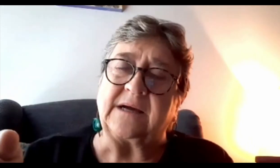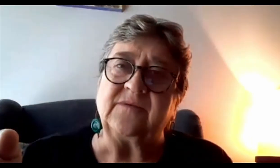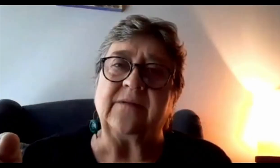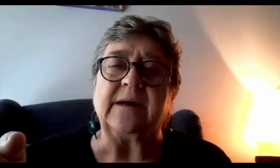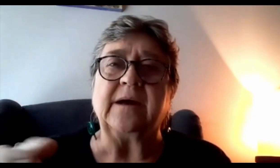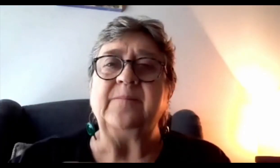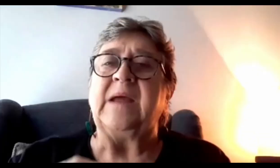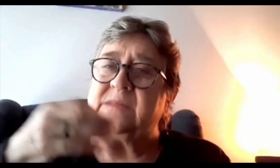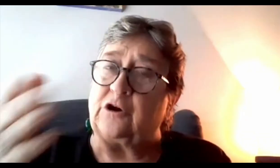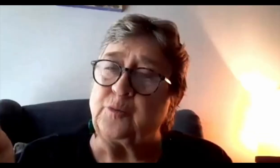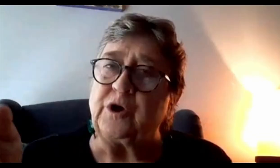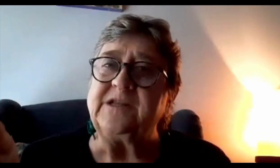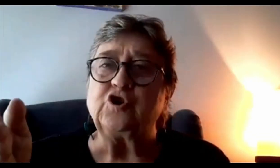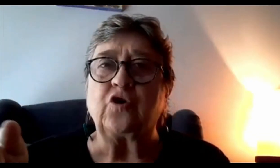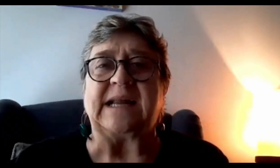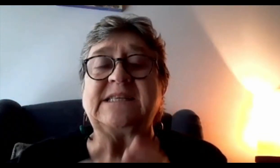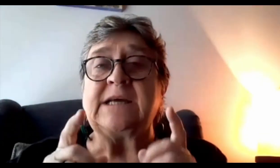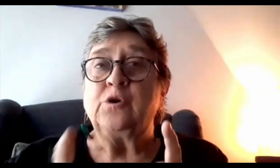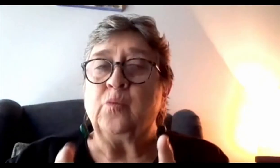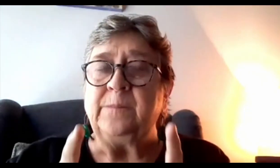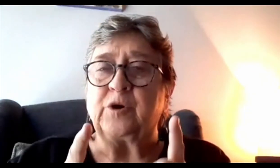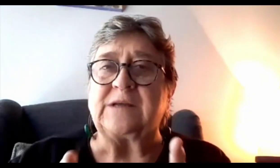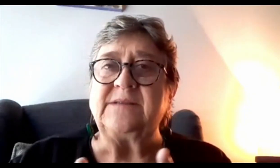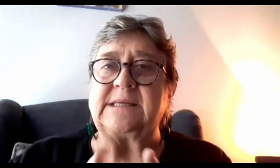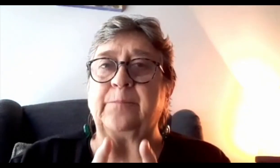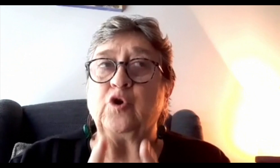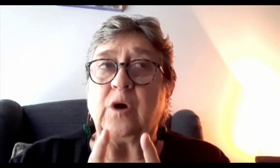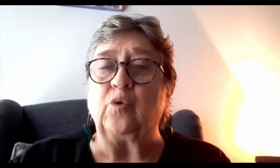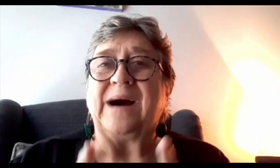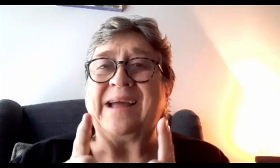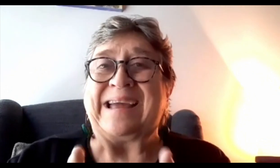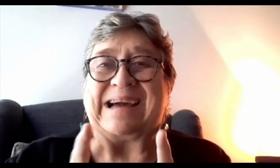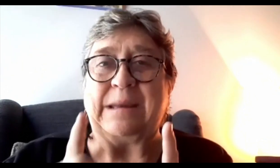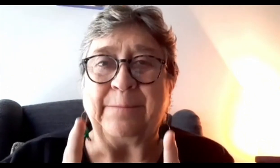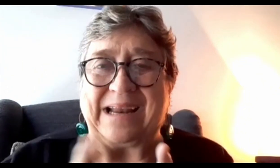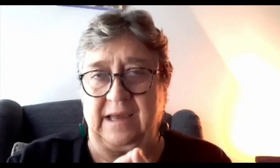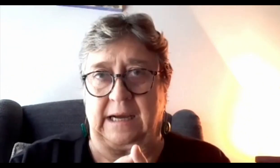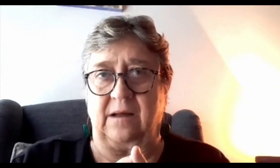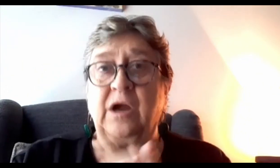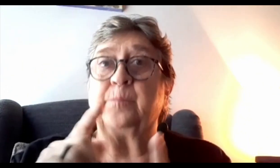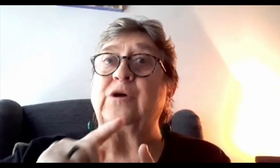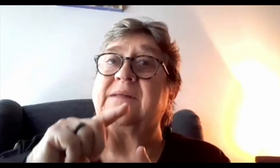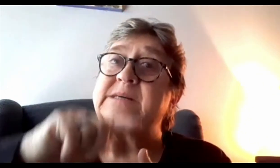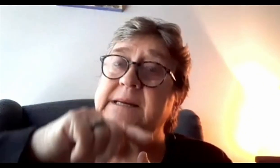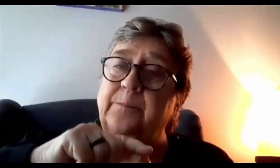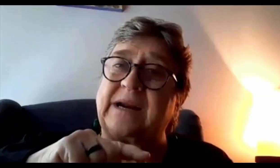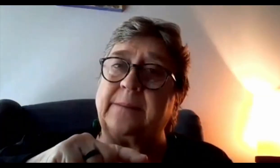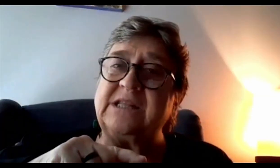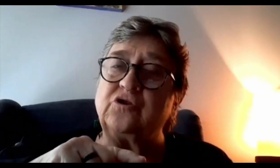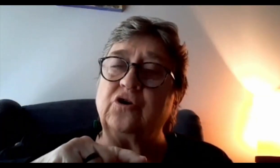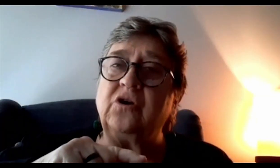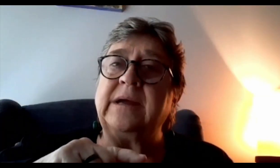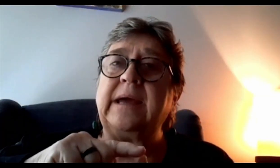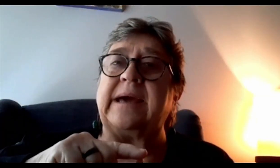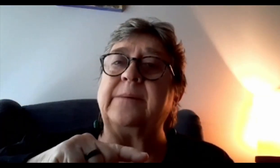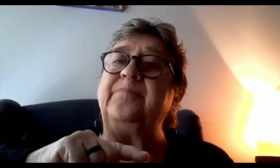con la gente de los movimientos sociales muy importantes de apoyo a Cuba que hay en Bélgica, porque además de en el